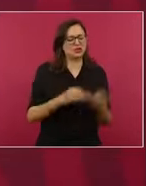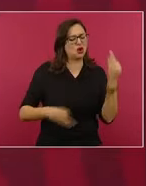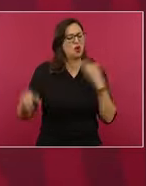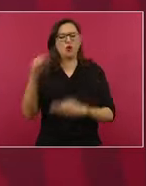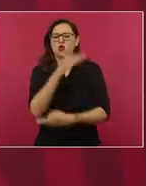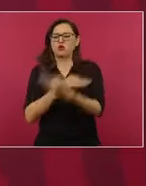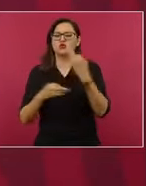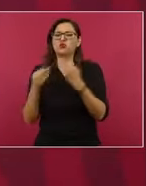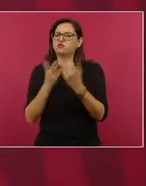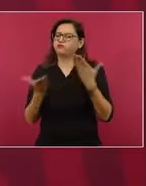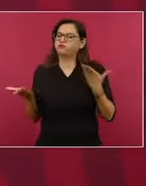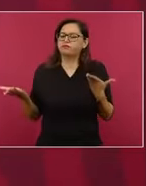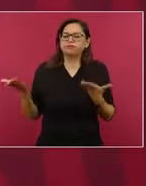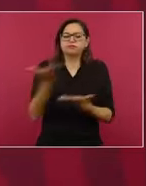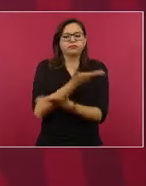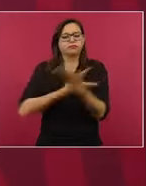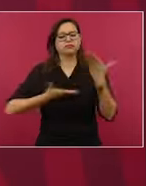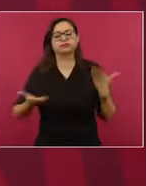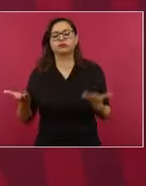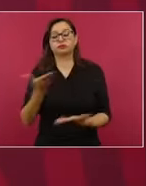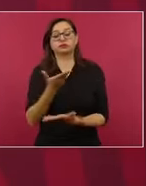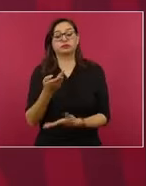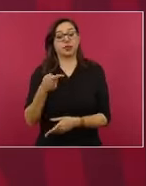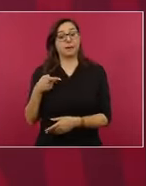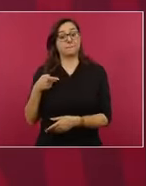mundo, pero no